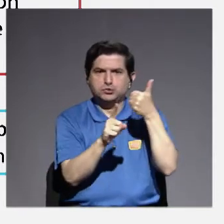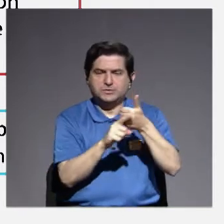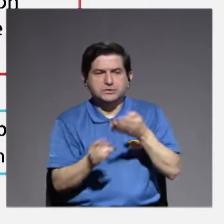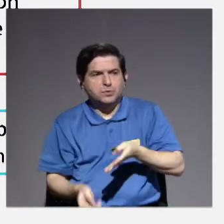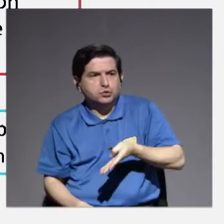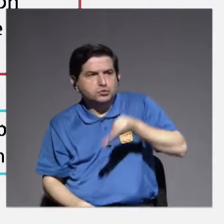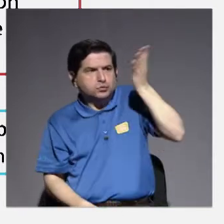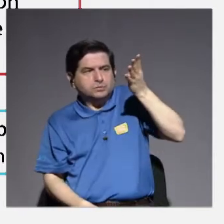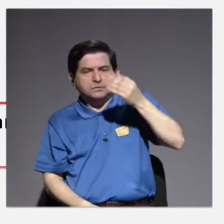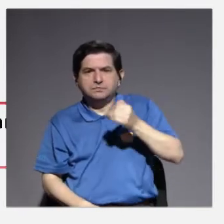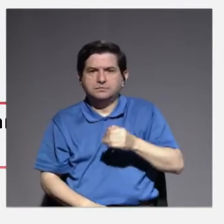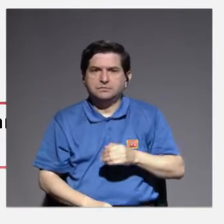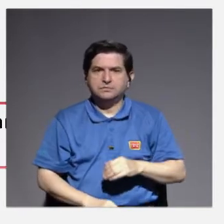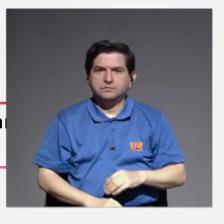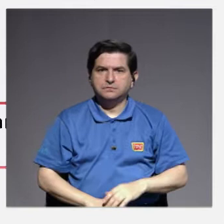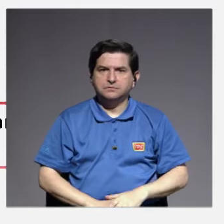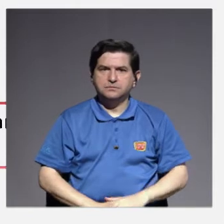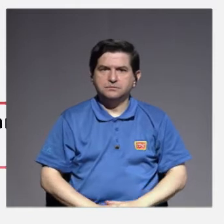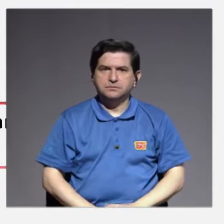subirla.